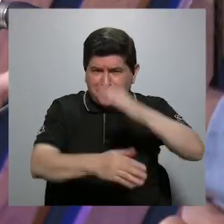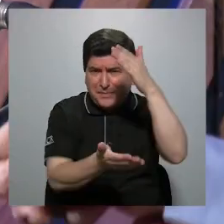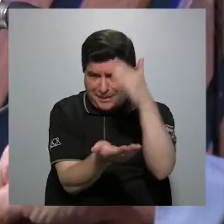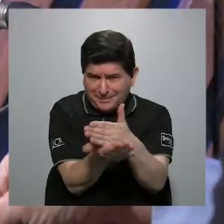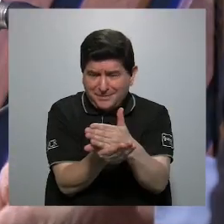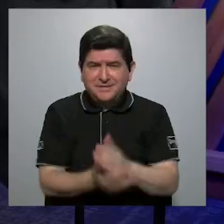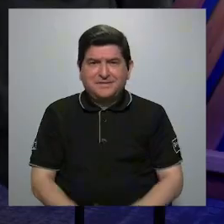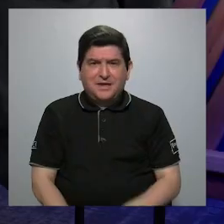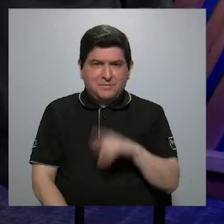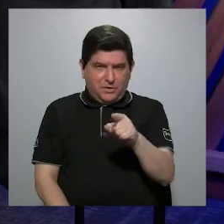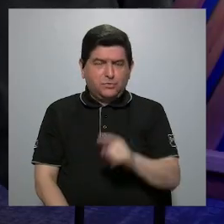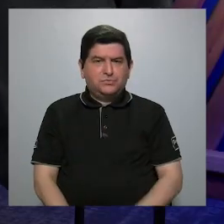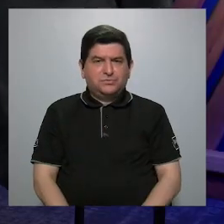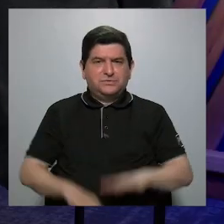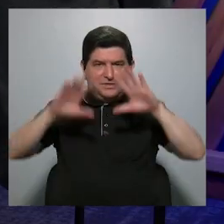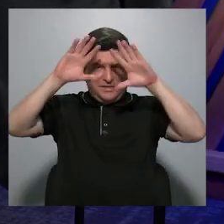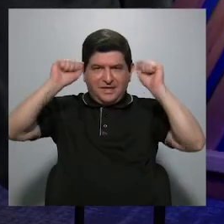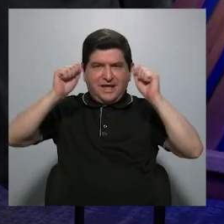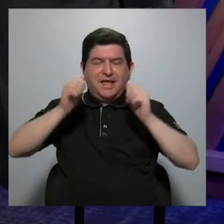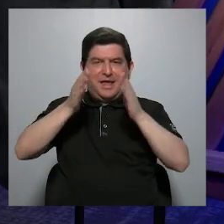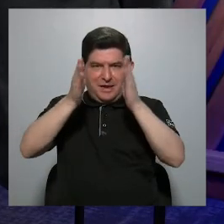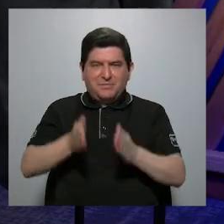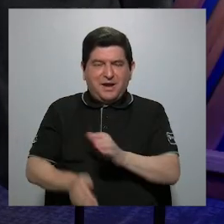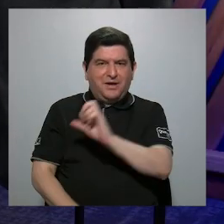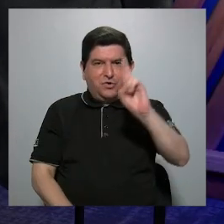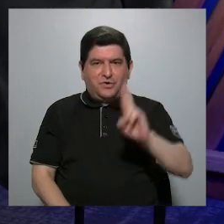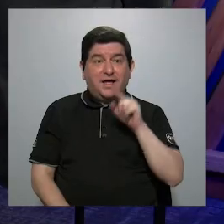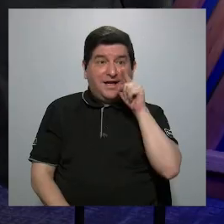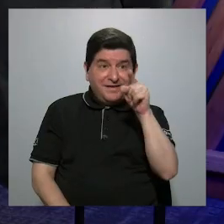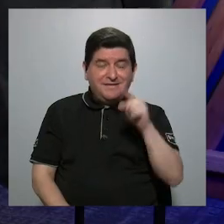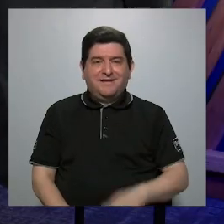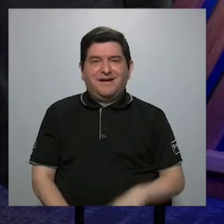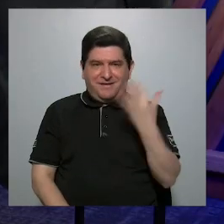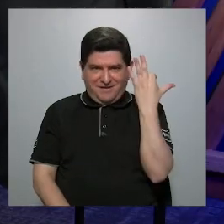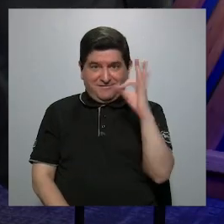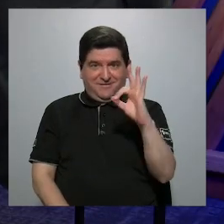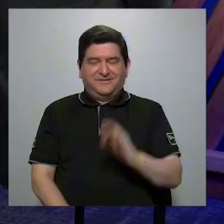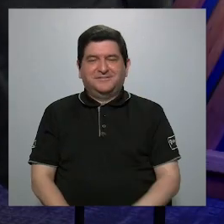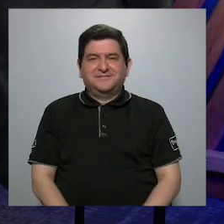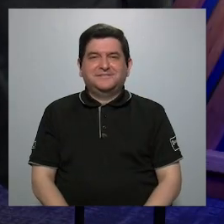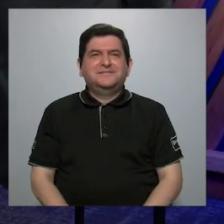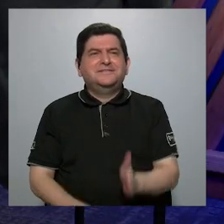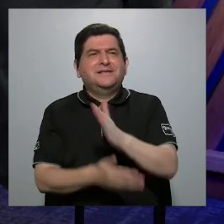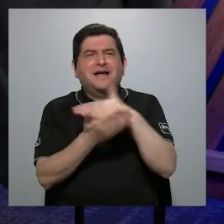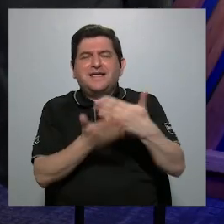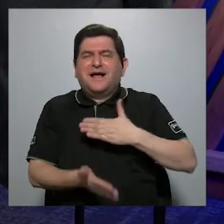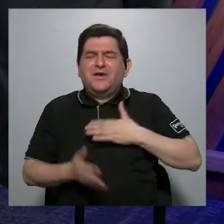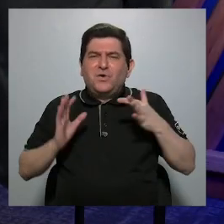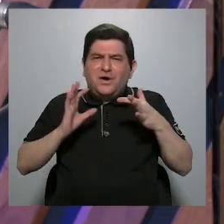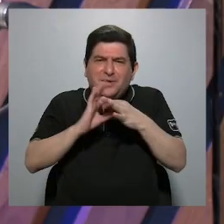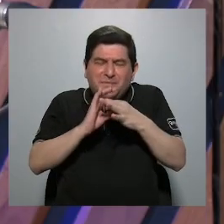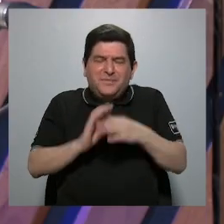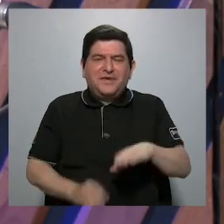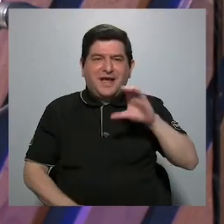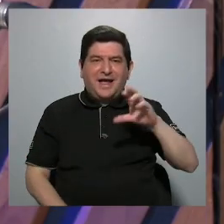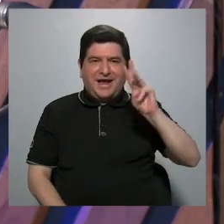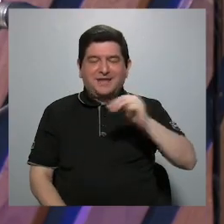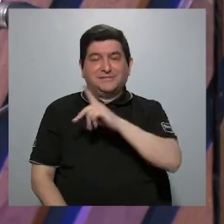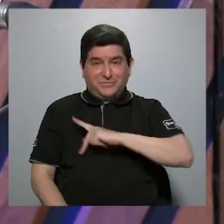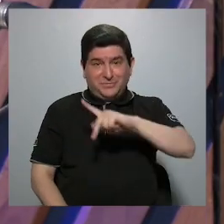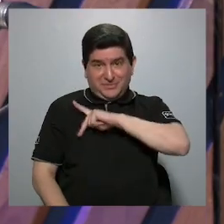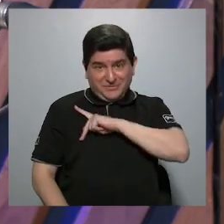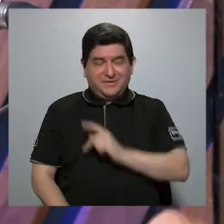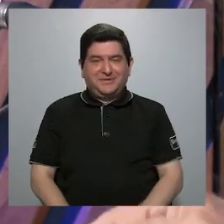déjenme interrumpirlo ahí. Usted fue embajador de Costa Sí. Rica en Francia. Y hay algo que me relaciona con Castro